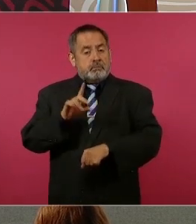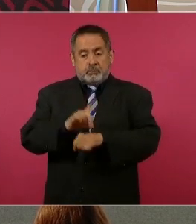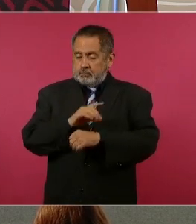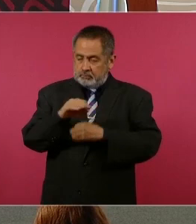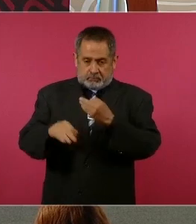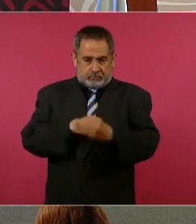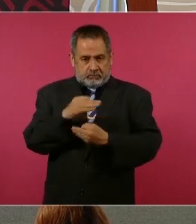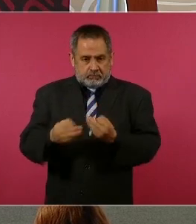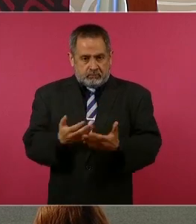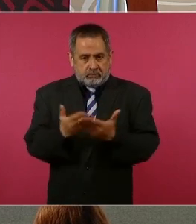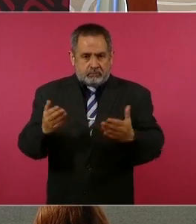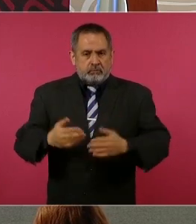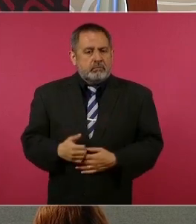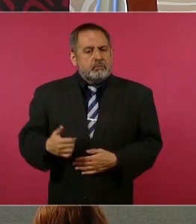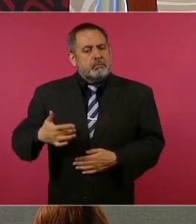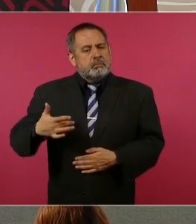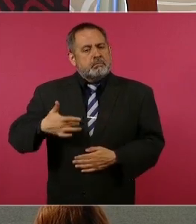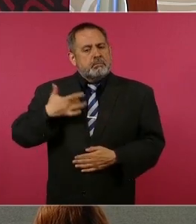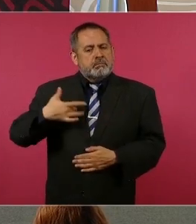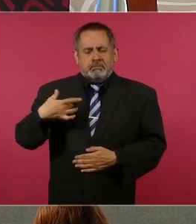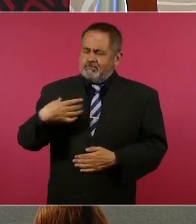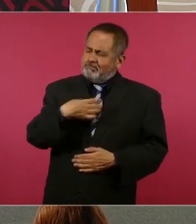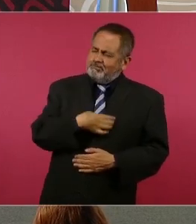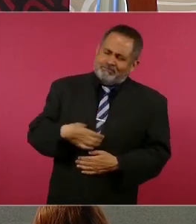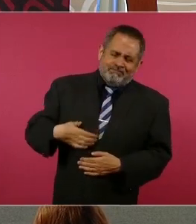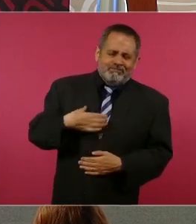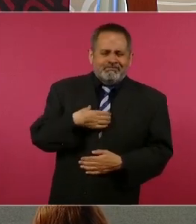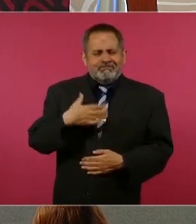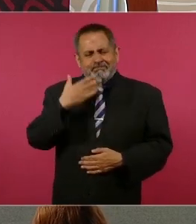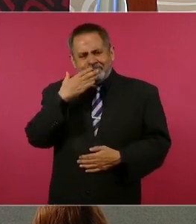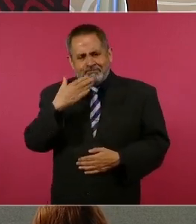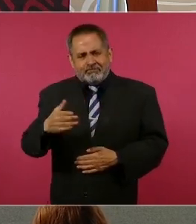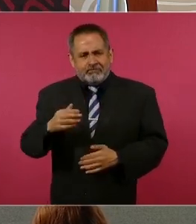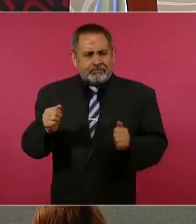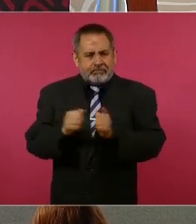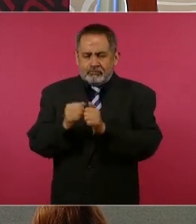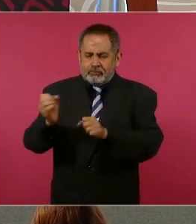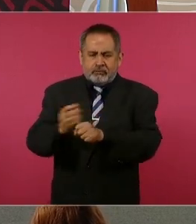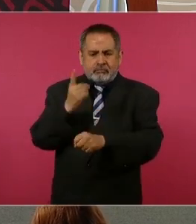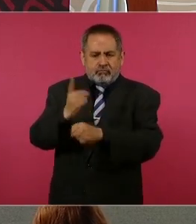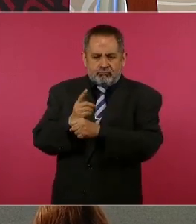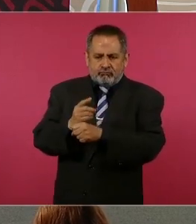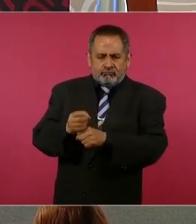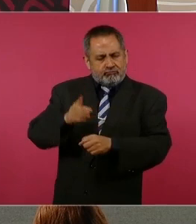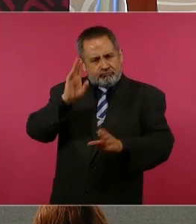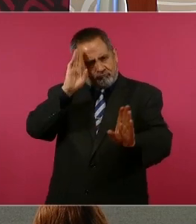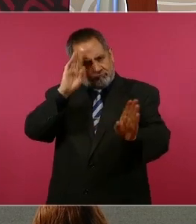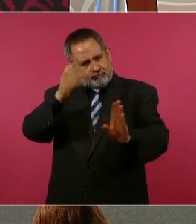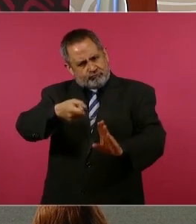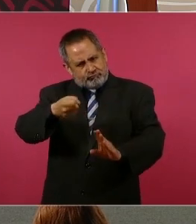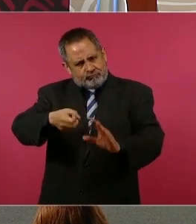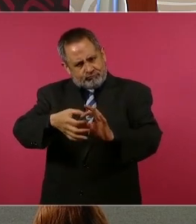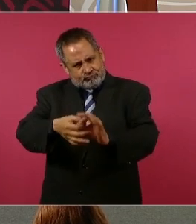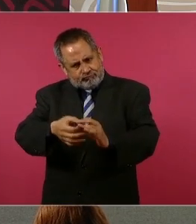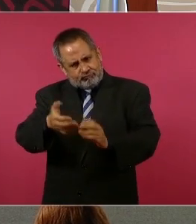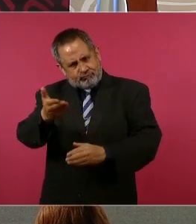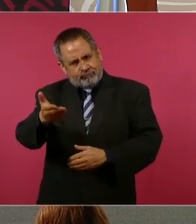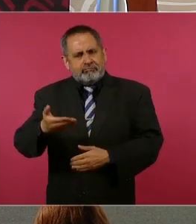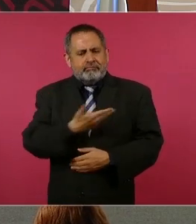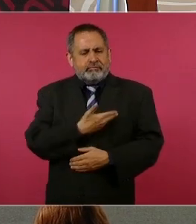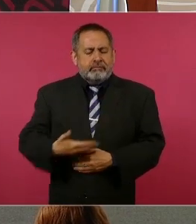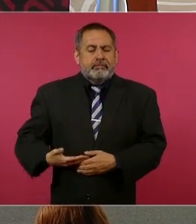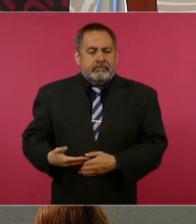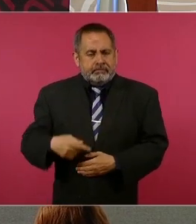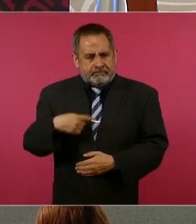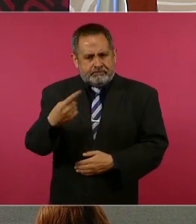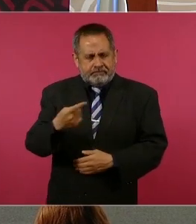todos. Me siento muy contenta de tener la oportunidad de saludarlo, señor presidente, y enviarle